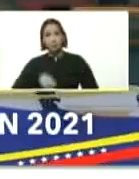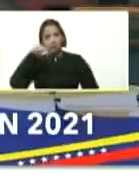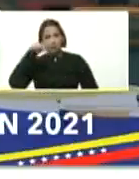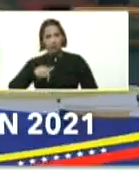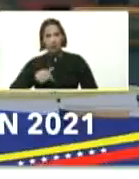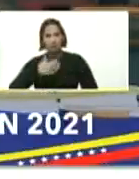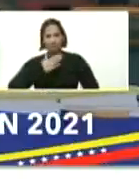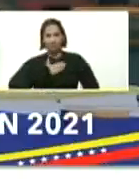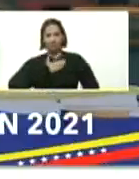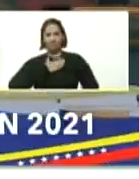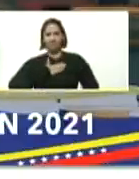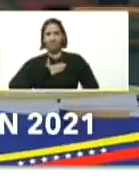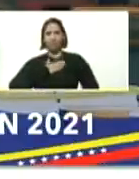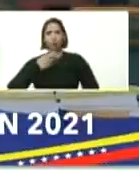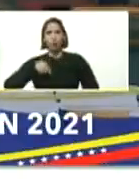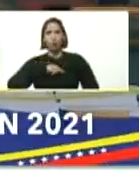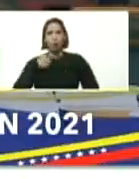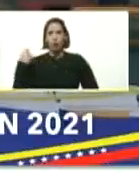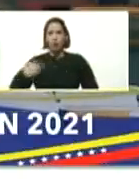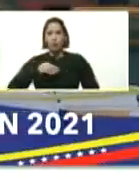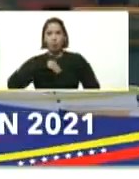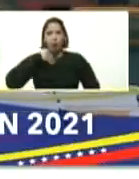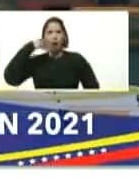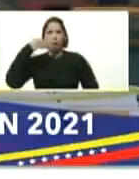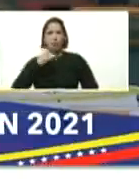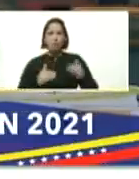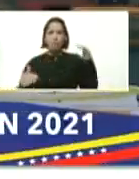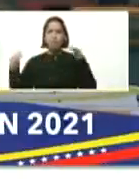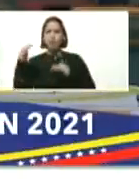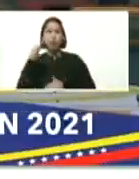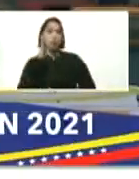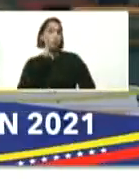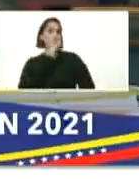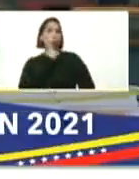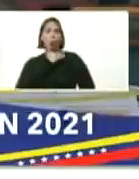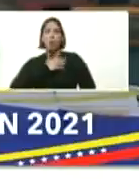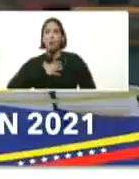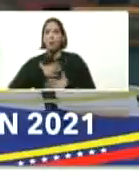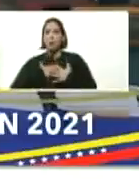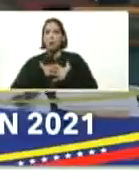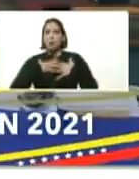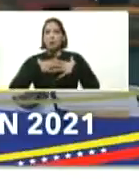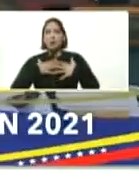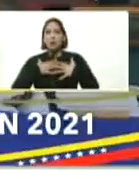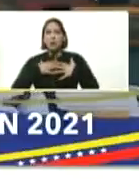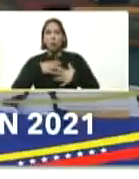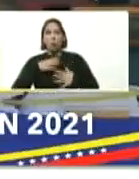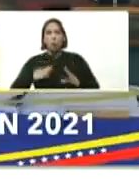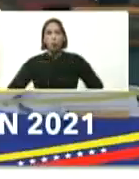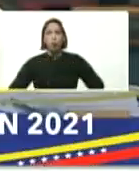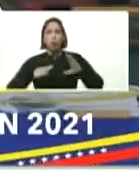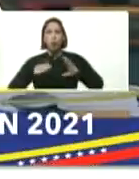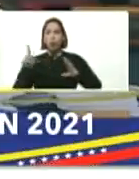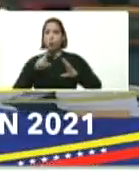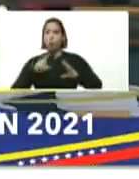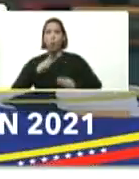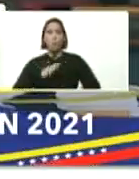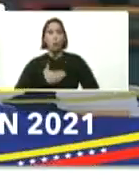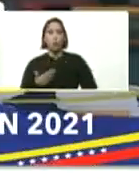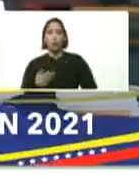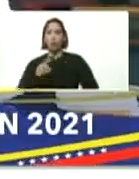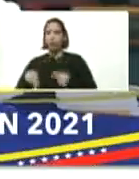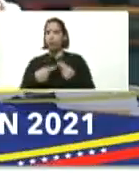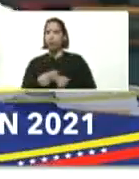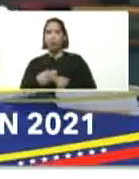pecho tenemos un alma y tenemos una moral que no nos cabe en el cuerpo y no han podido con nosotros, ni podrán